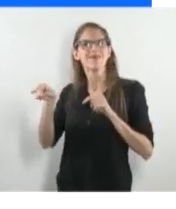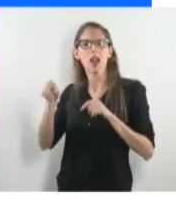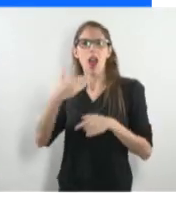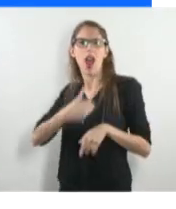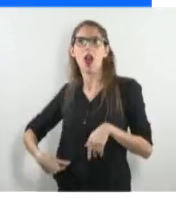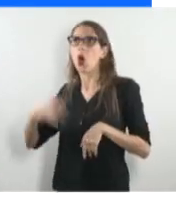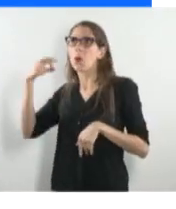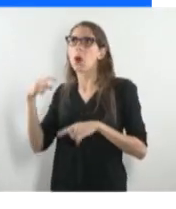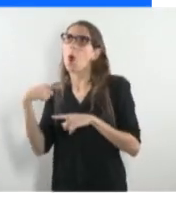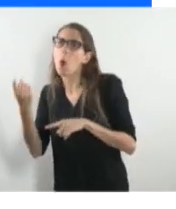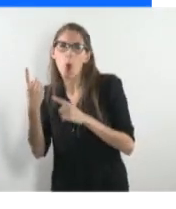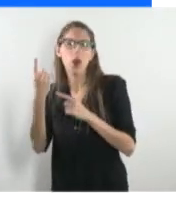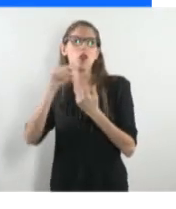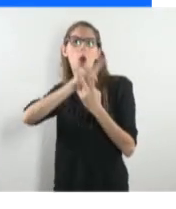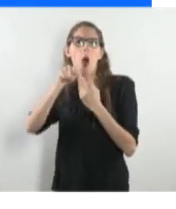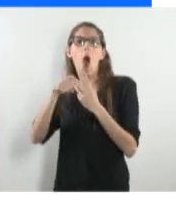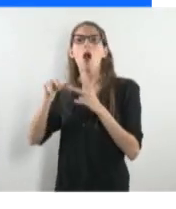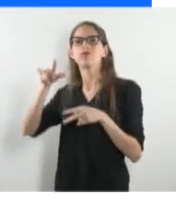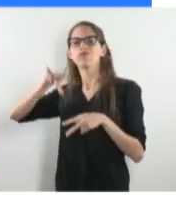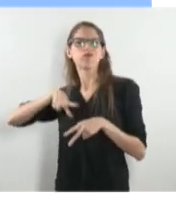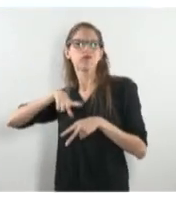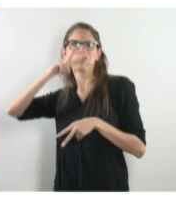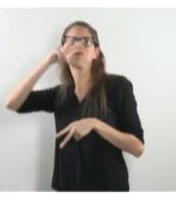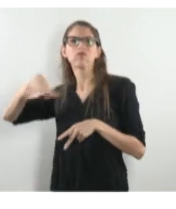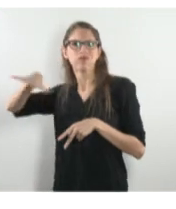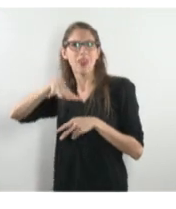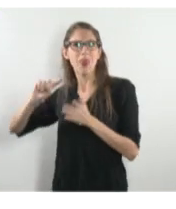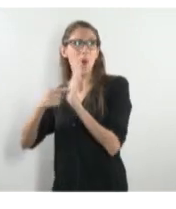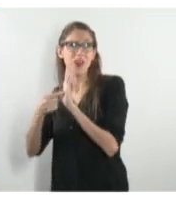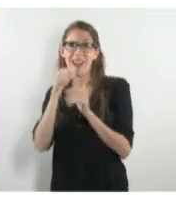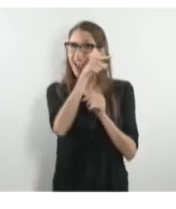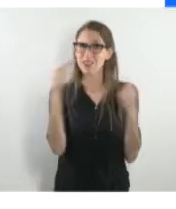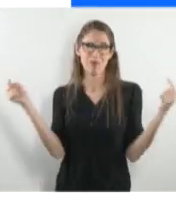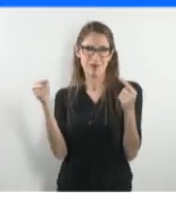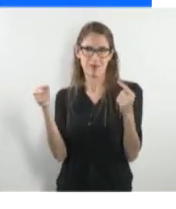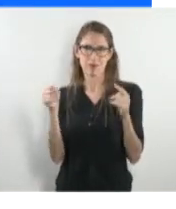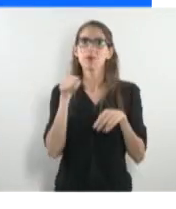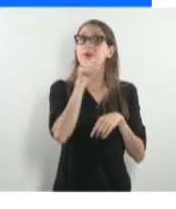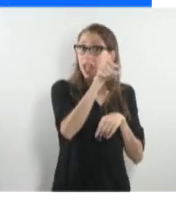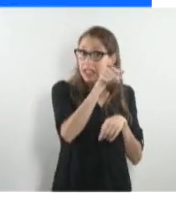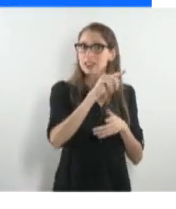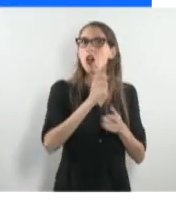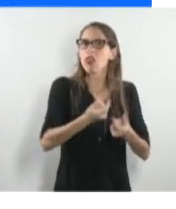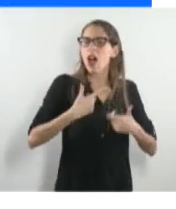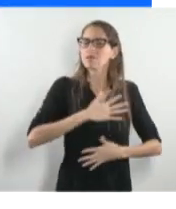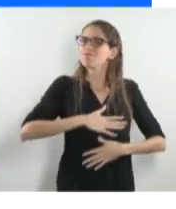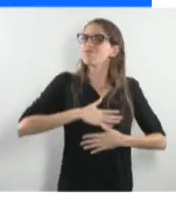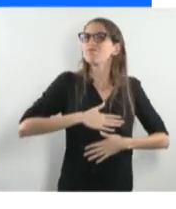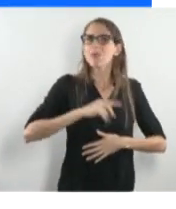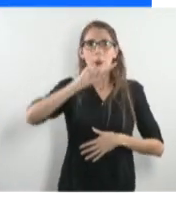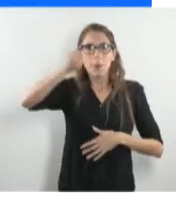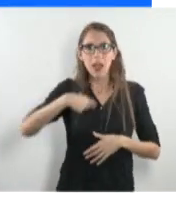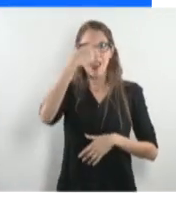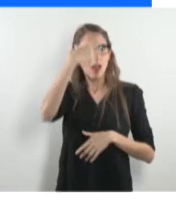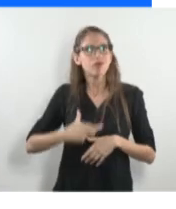clases altas, fundamentalmente de Buenos Aires. Sensibilidad, la de los federales, que los lleva, entre otras cosas, a tener una enorme